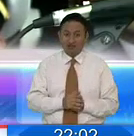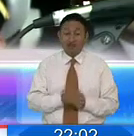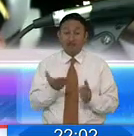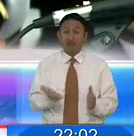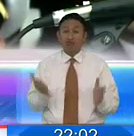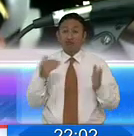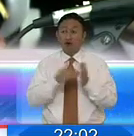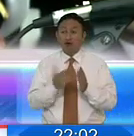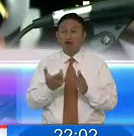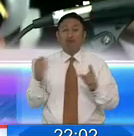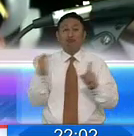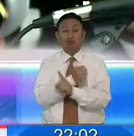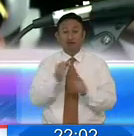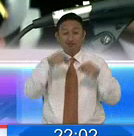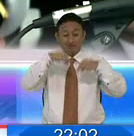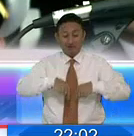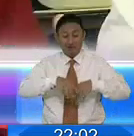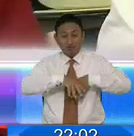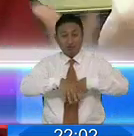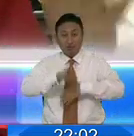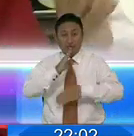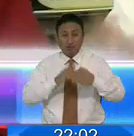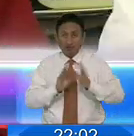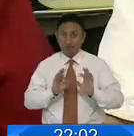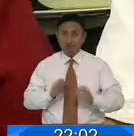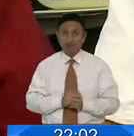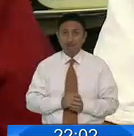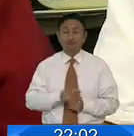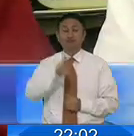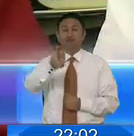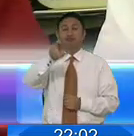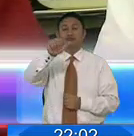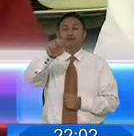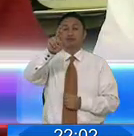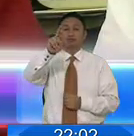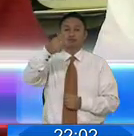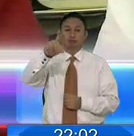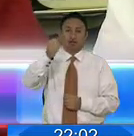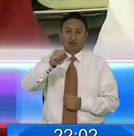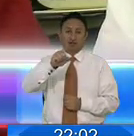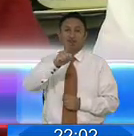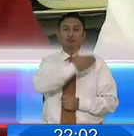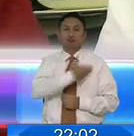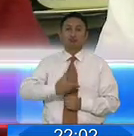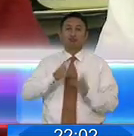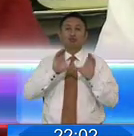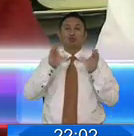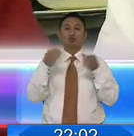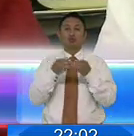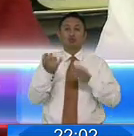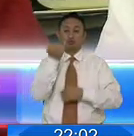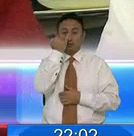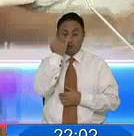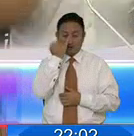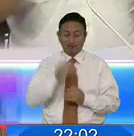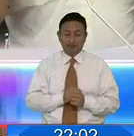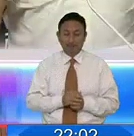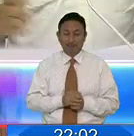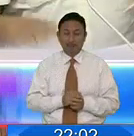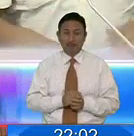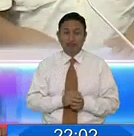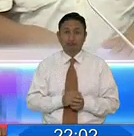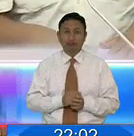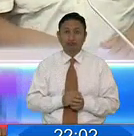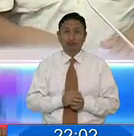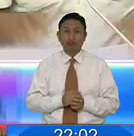asonadas que atentan contra la paz rené vargas presidente de la confederación nacionalidades indígenas del ecuador conaie al parecer